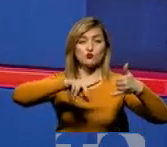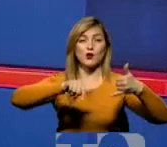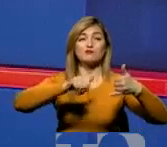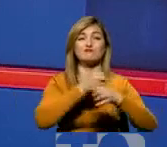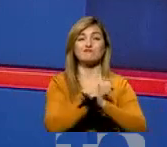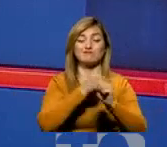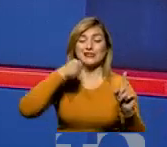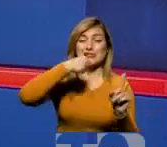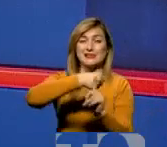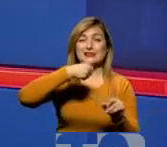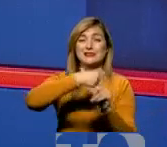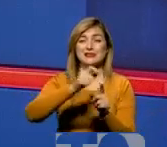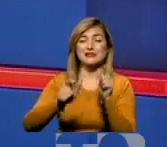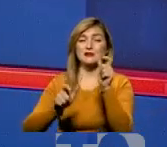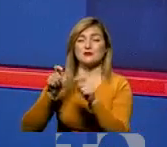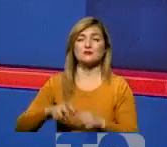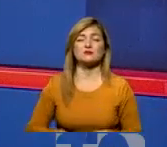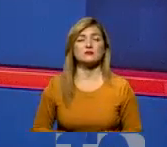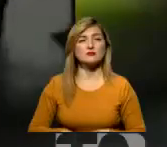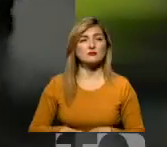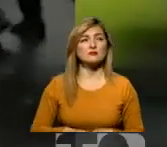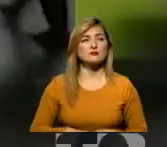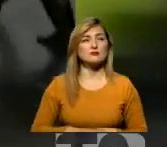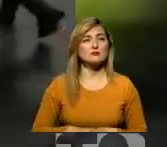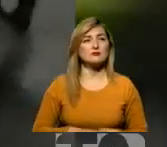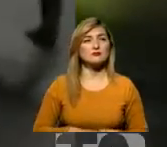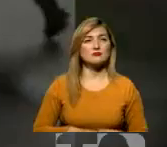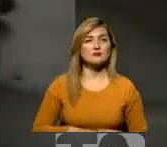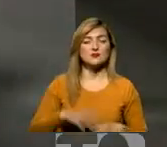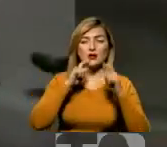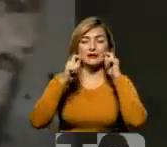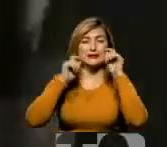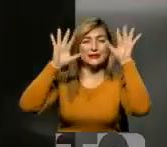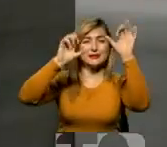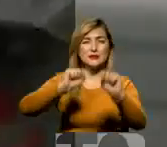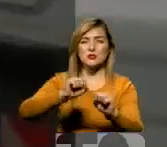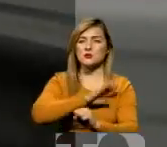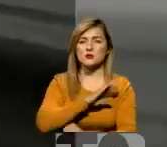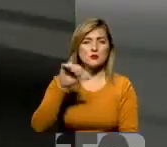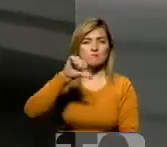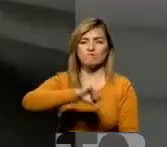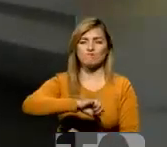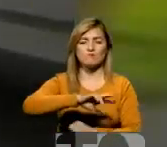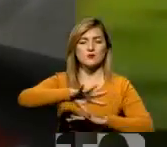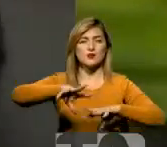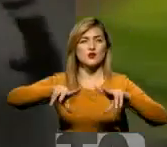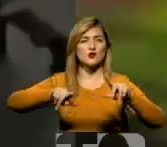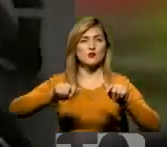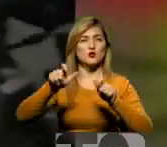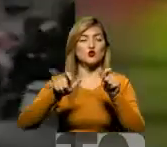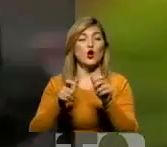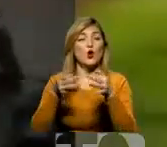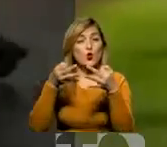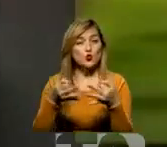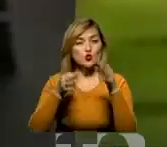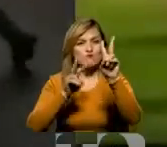salvaron de ser linchados por la comunidad. ¡Agarren esos malditos ladrones! Es el momento en que estas dos personas estaban a punto